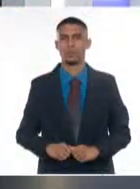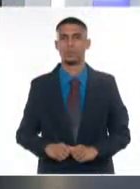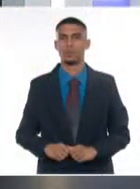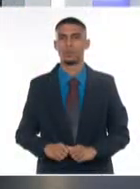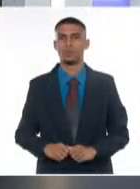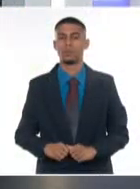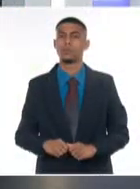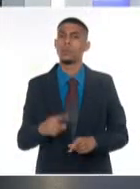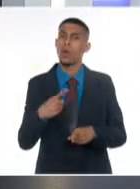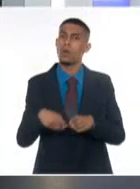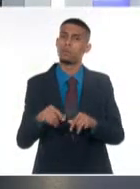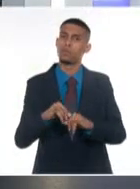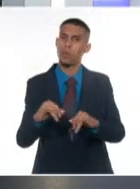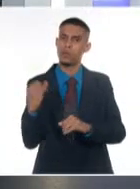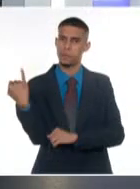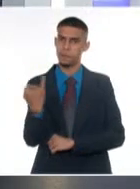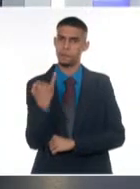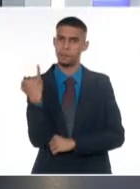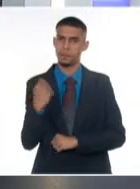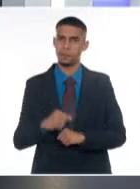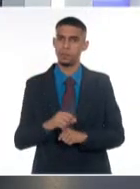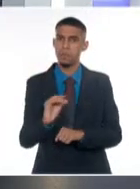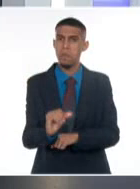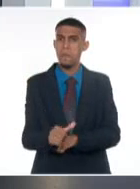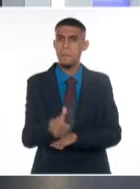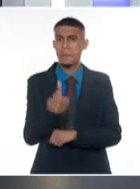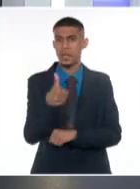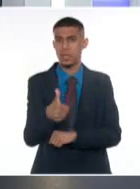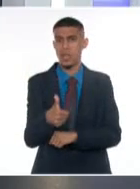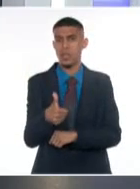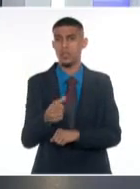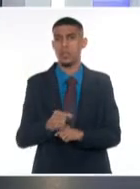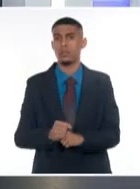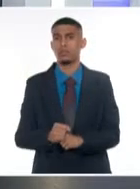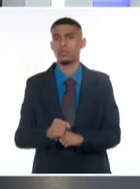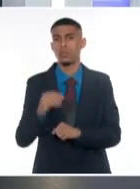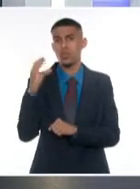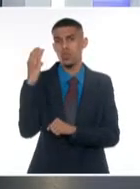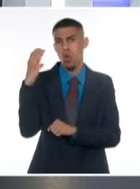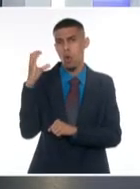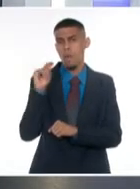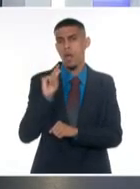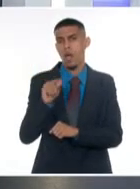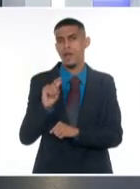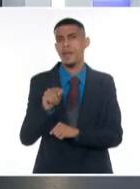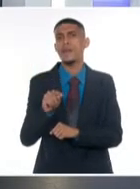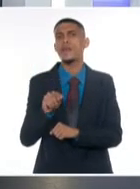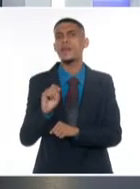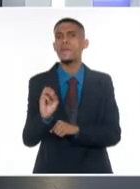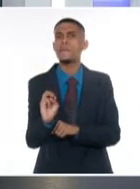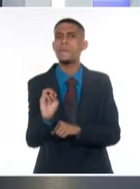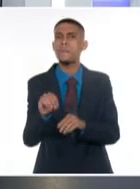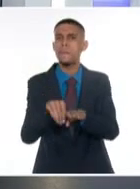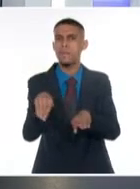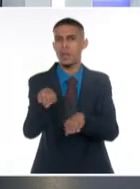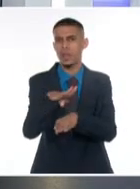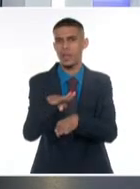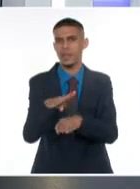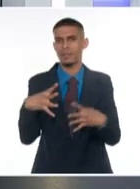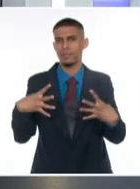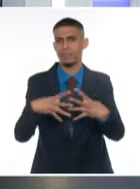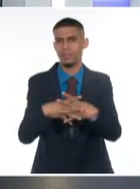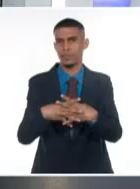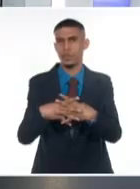Veamos qué sucede más allá de las fronteras cubanas. El presidente Luis Arce designó este lunes a Celinda Sosa como ministra de Relaciones Exteriores de